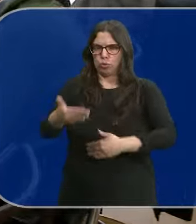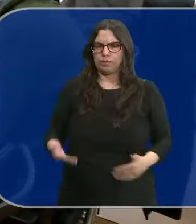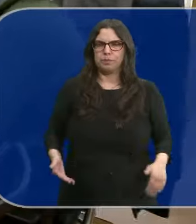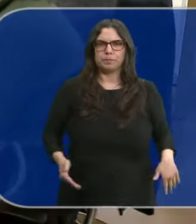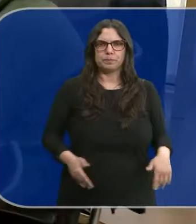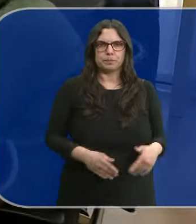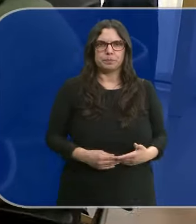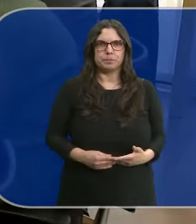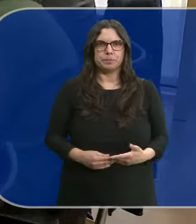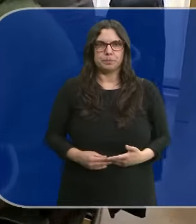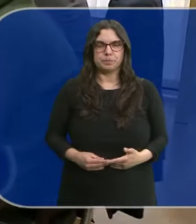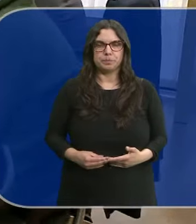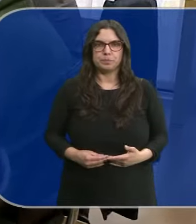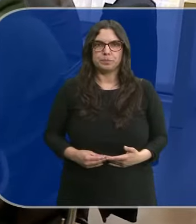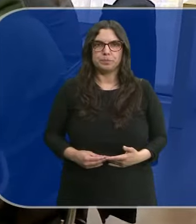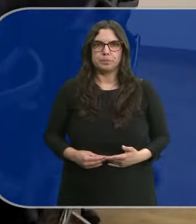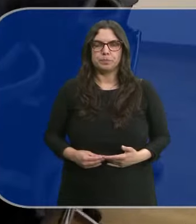tramitación.